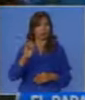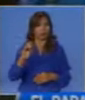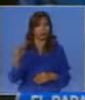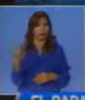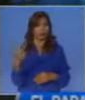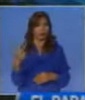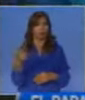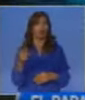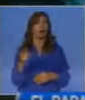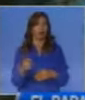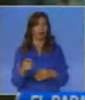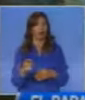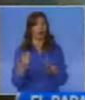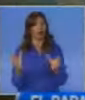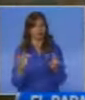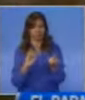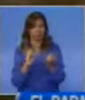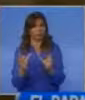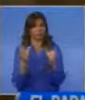tu.